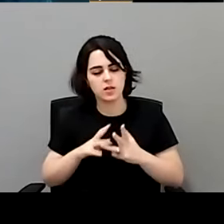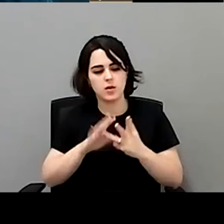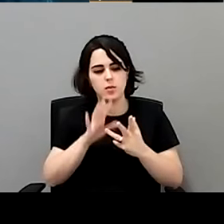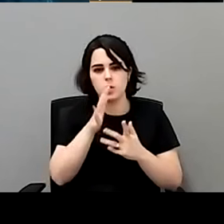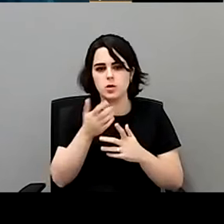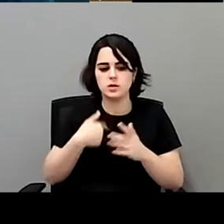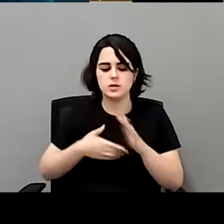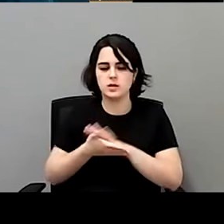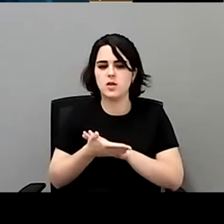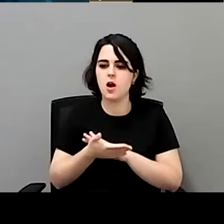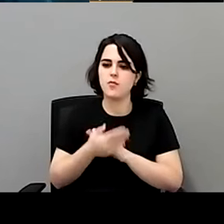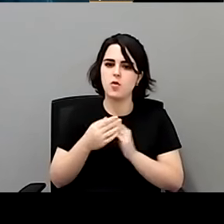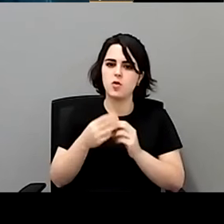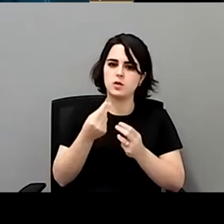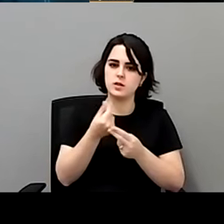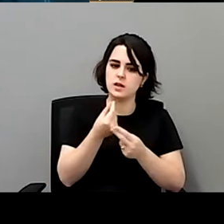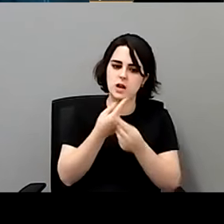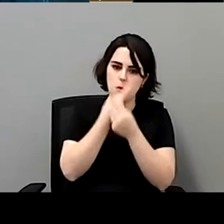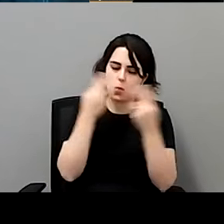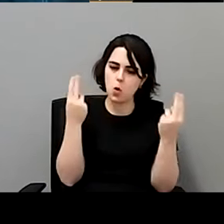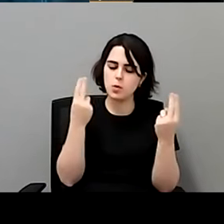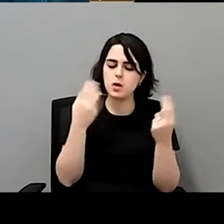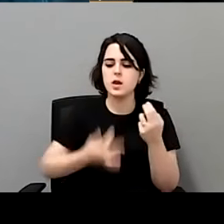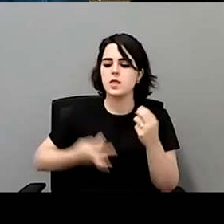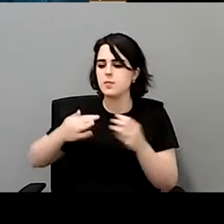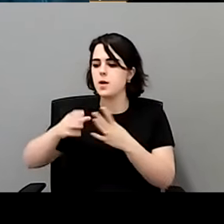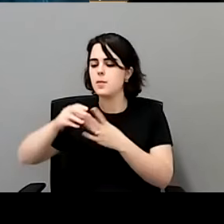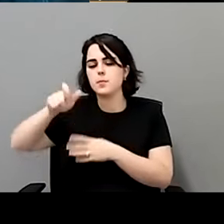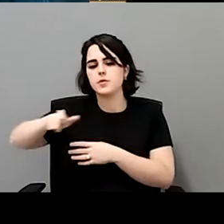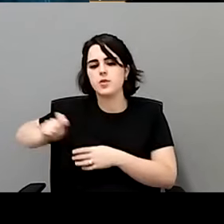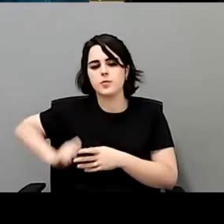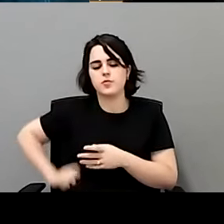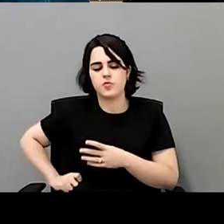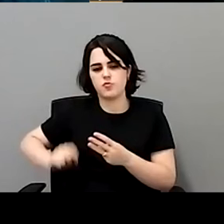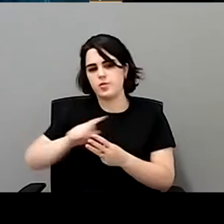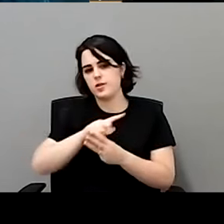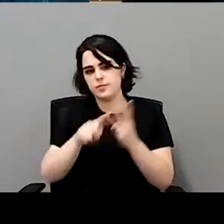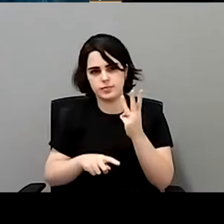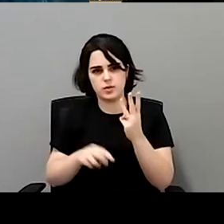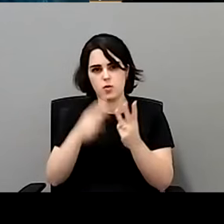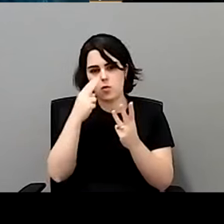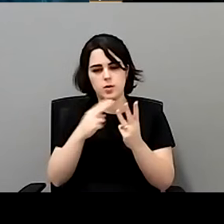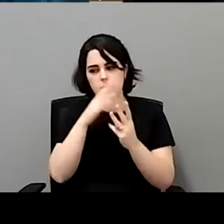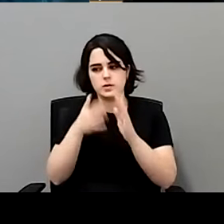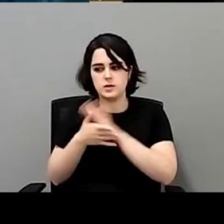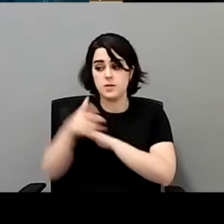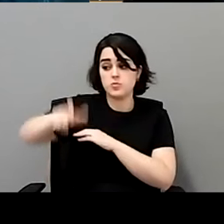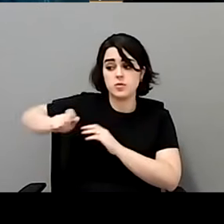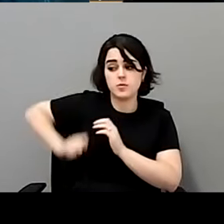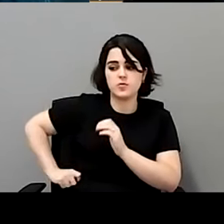con dinero público, y con la profesional, porque trabaja con personas.